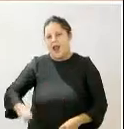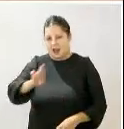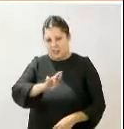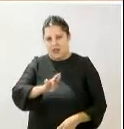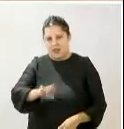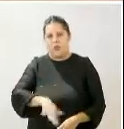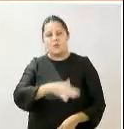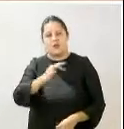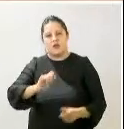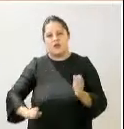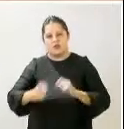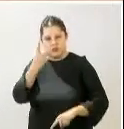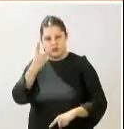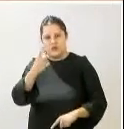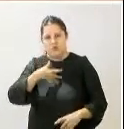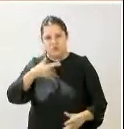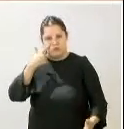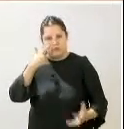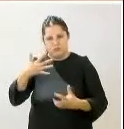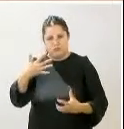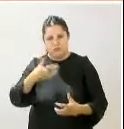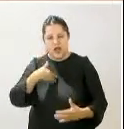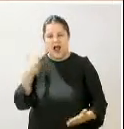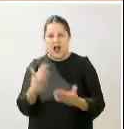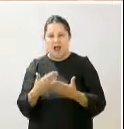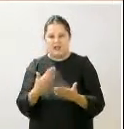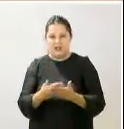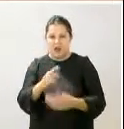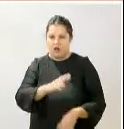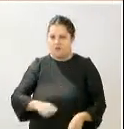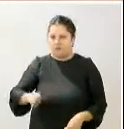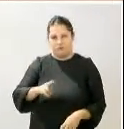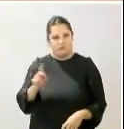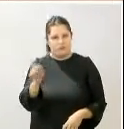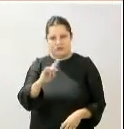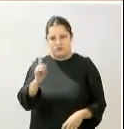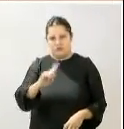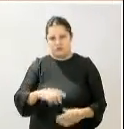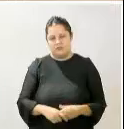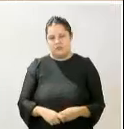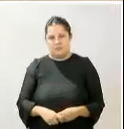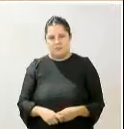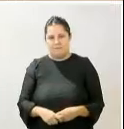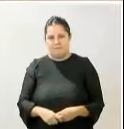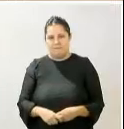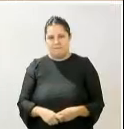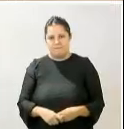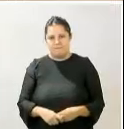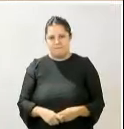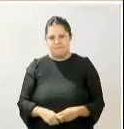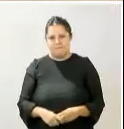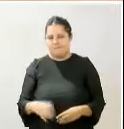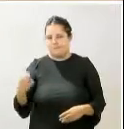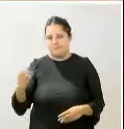todo, quiero poner este énfasis en las garantías de no repetición. Blanquear a